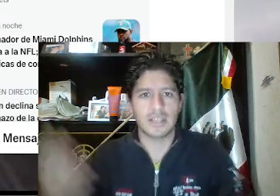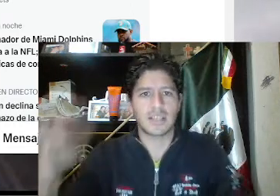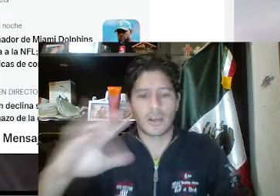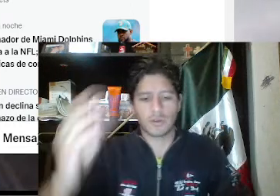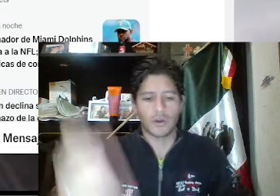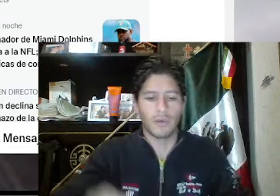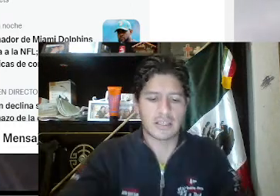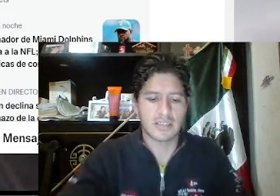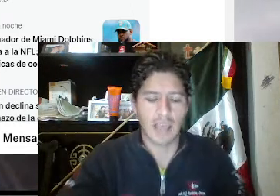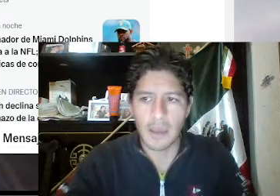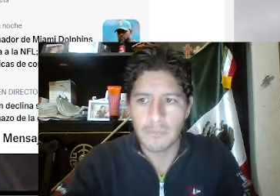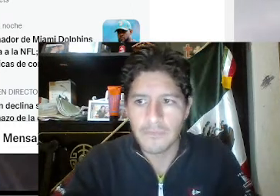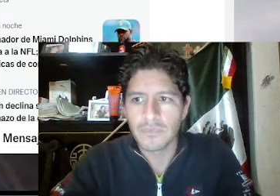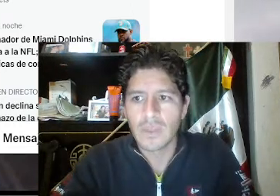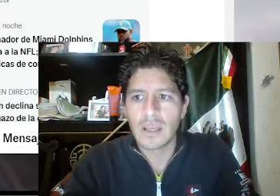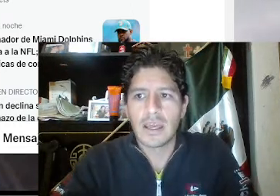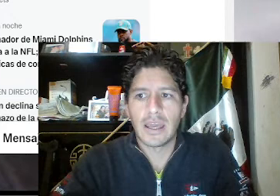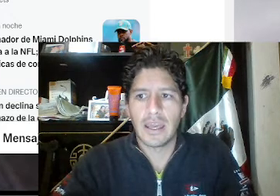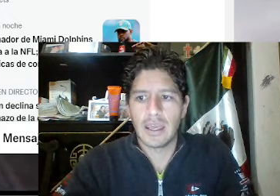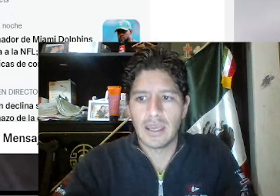Entonces, en esta controversia